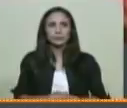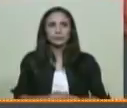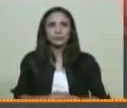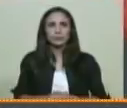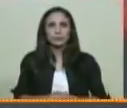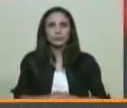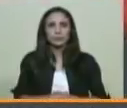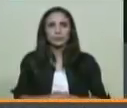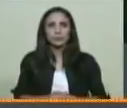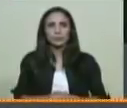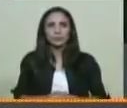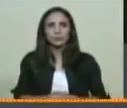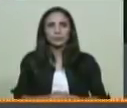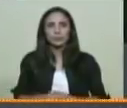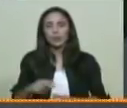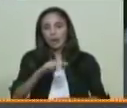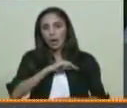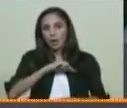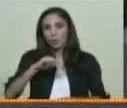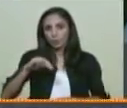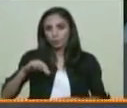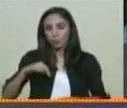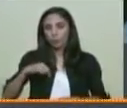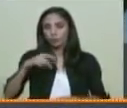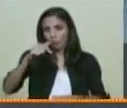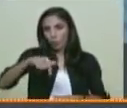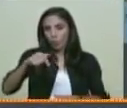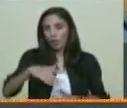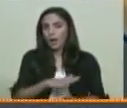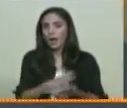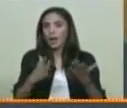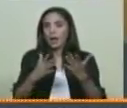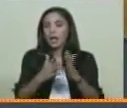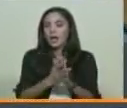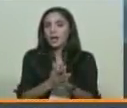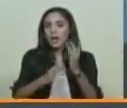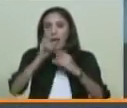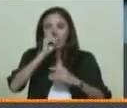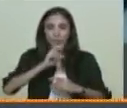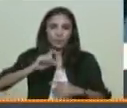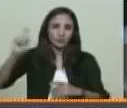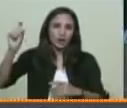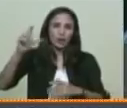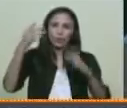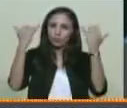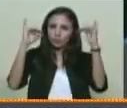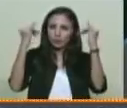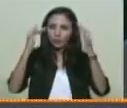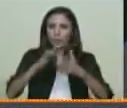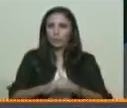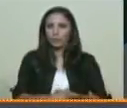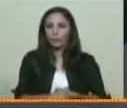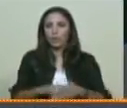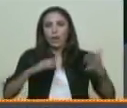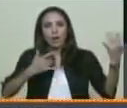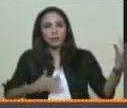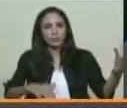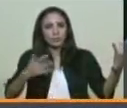Nosotros hoy hemos querido conmemorar al camarada Ali Primera, como dice su canción.